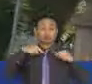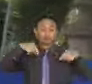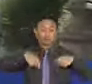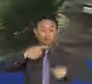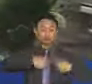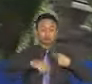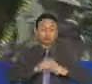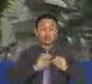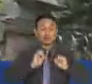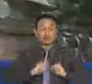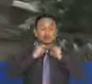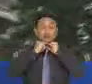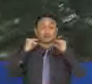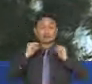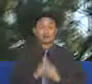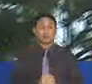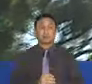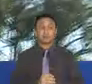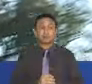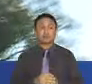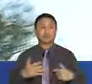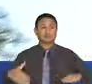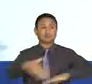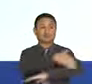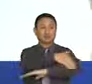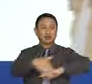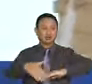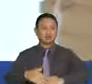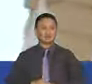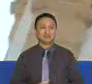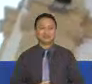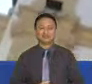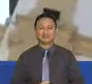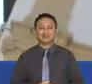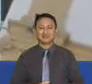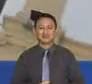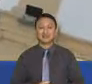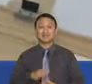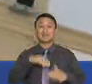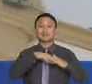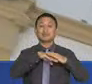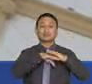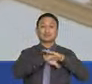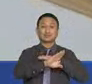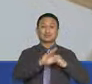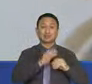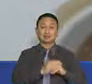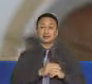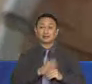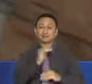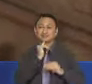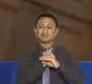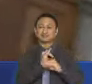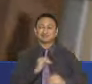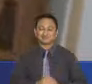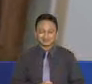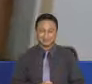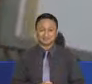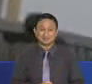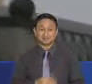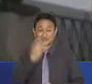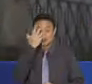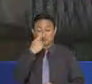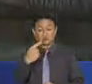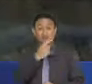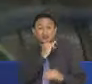y cléricos también la intersección de las calles junín y montú Juárez la puerta de entrada a San Marcos miren ustedes este espectacular